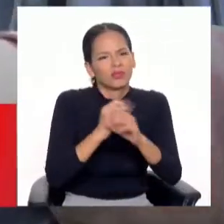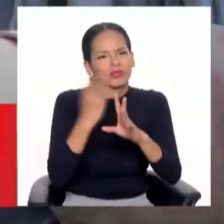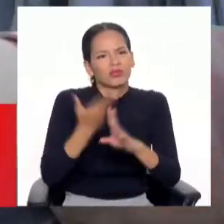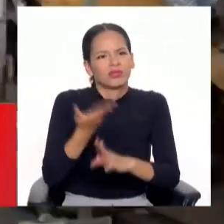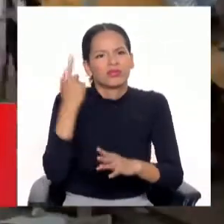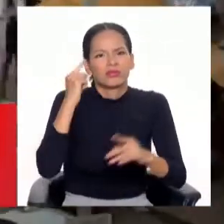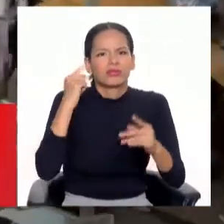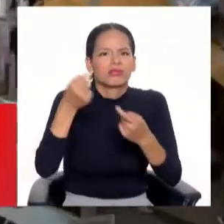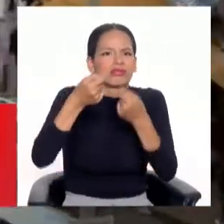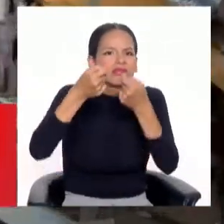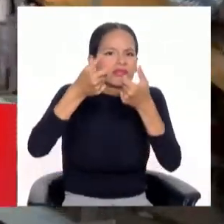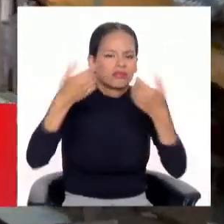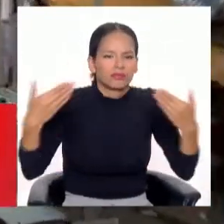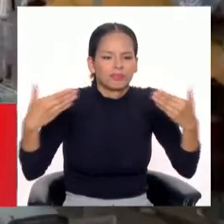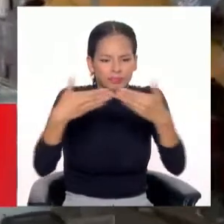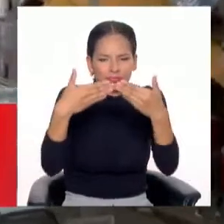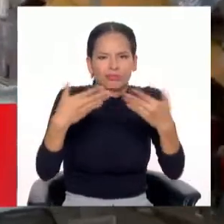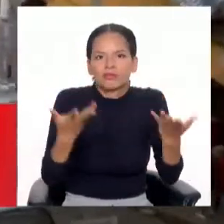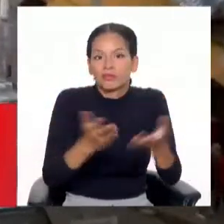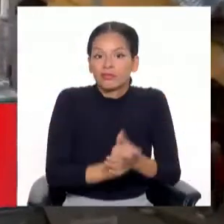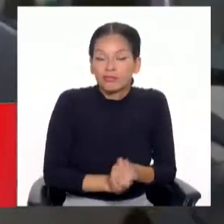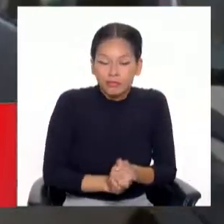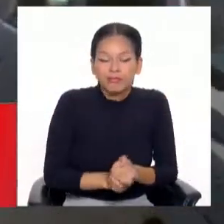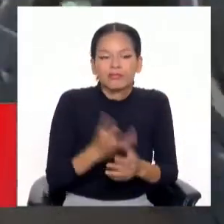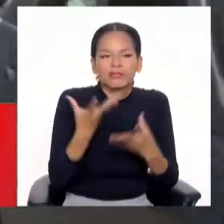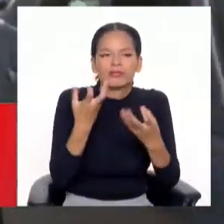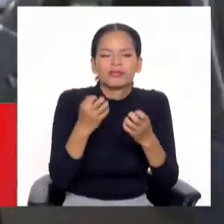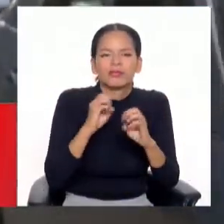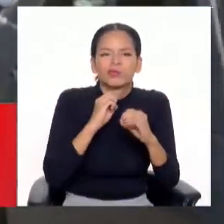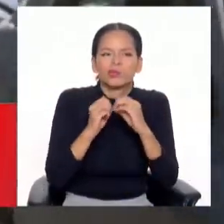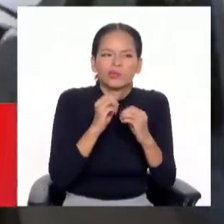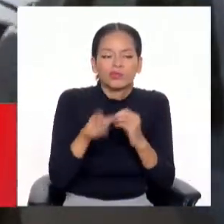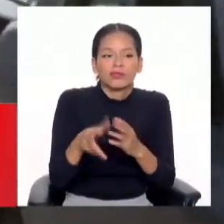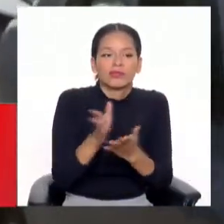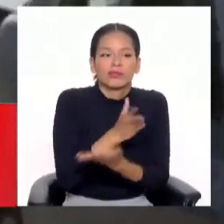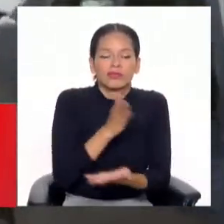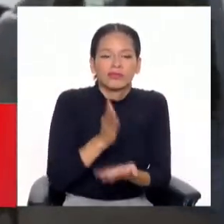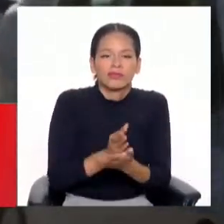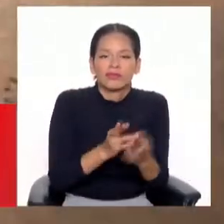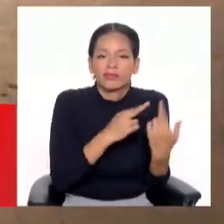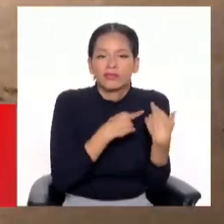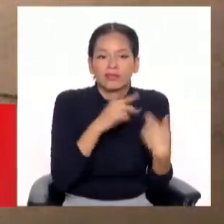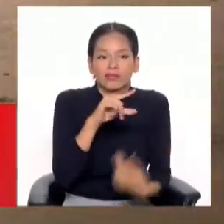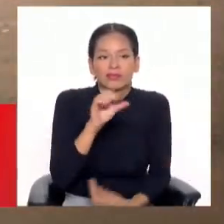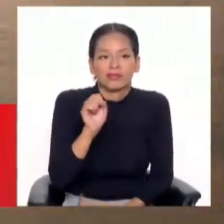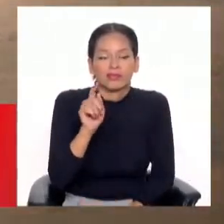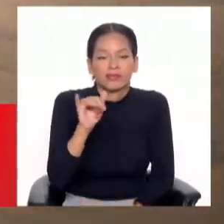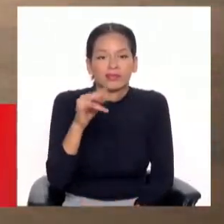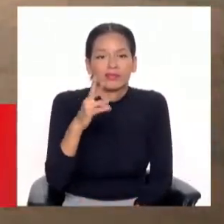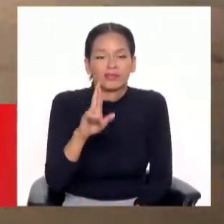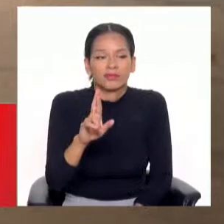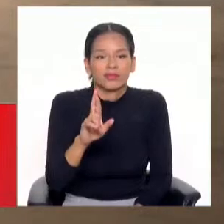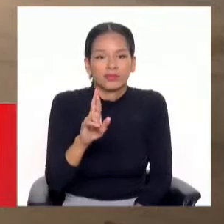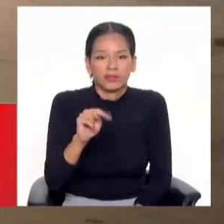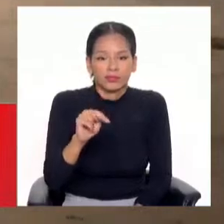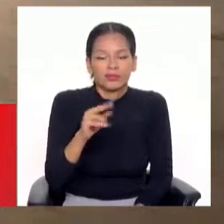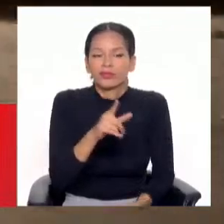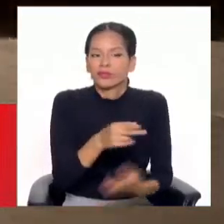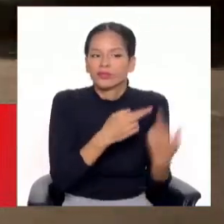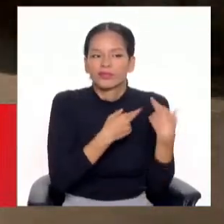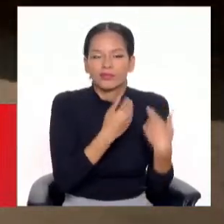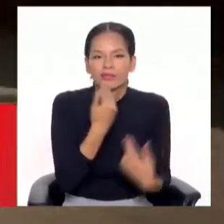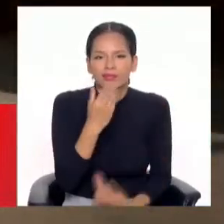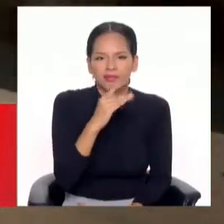casi había un choque. Para tratar de dar solución a este problema, la gestión edil, encabezada por Denis Cuba,